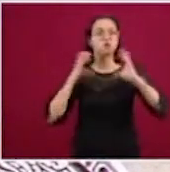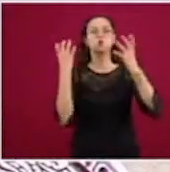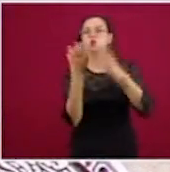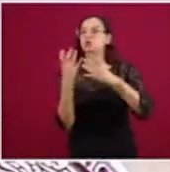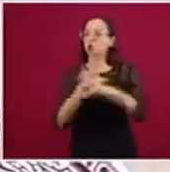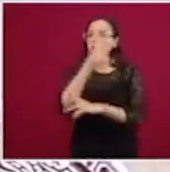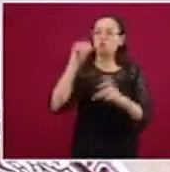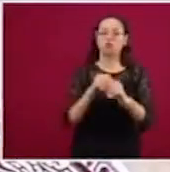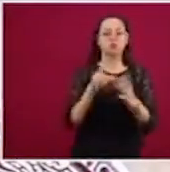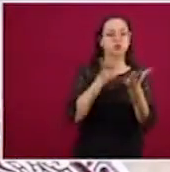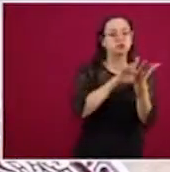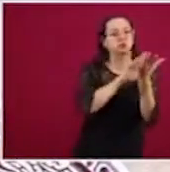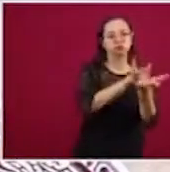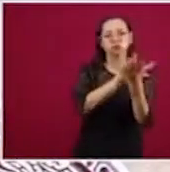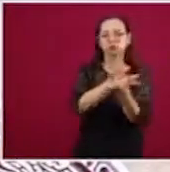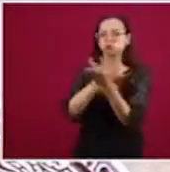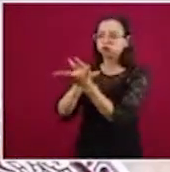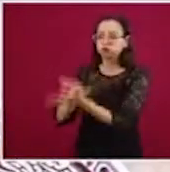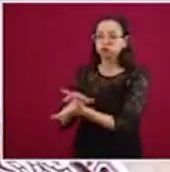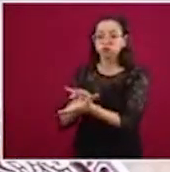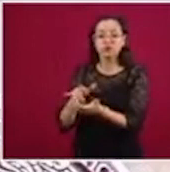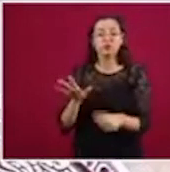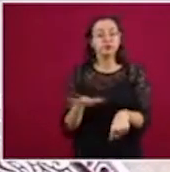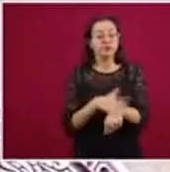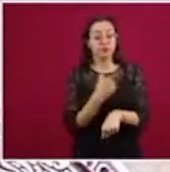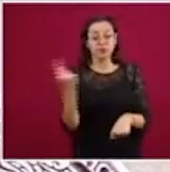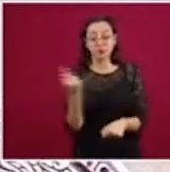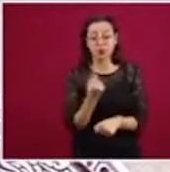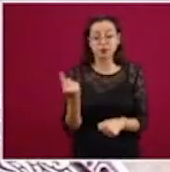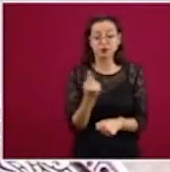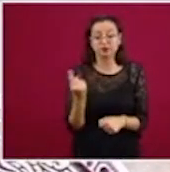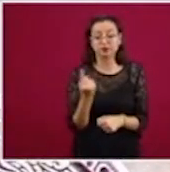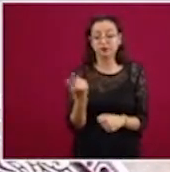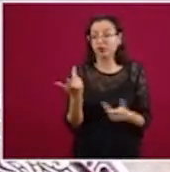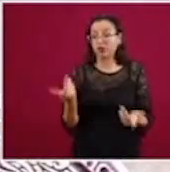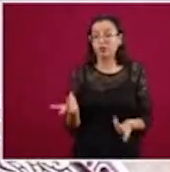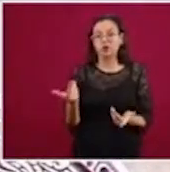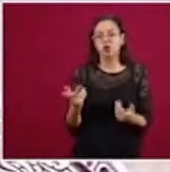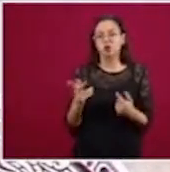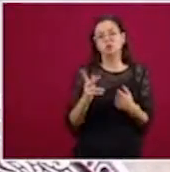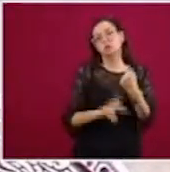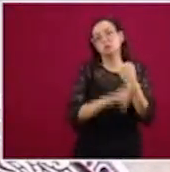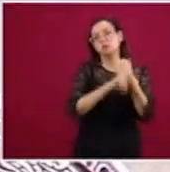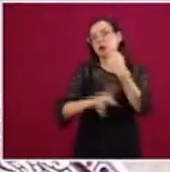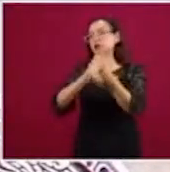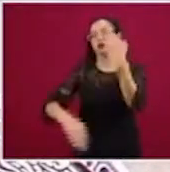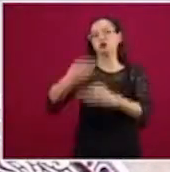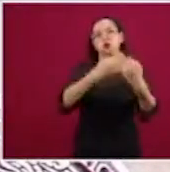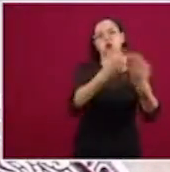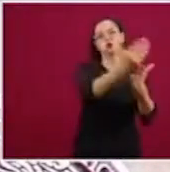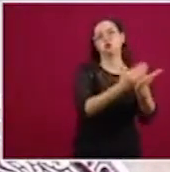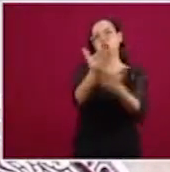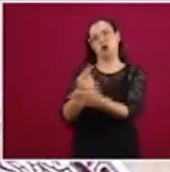mundial, porque no todos van a recortar menos nosotros, ¿no? México está en esa